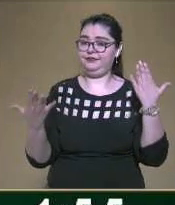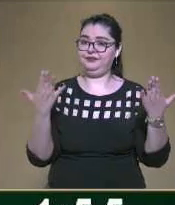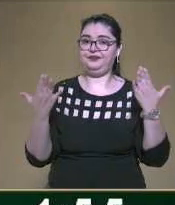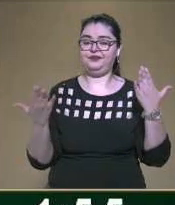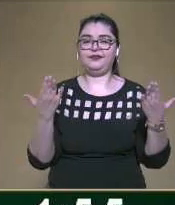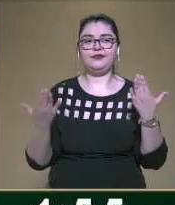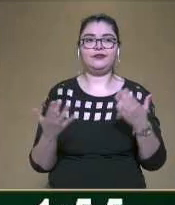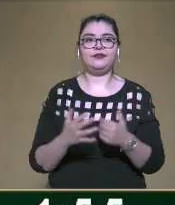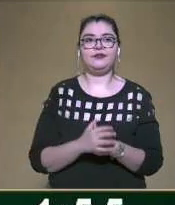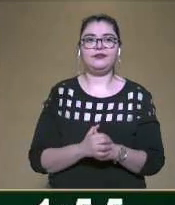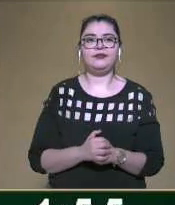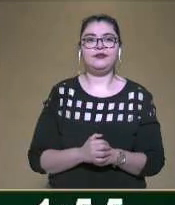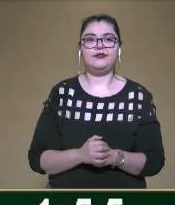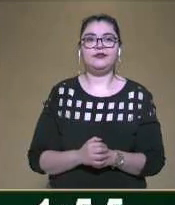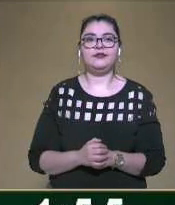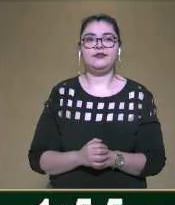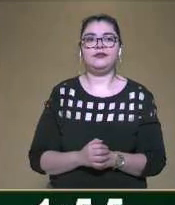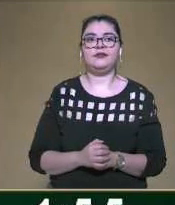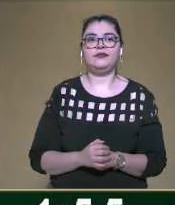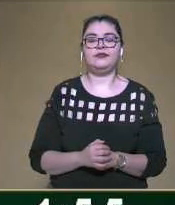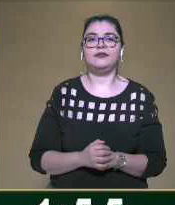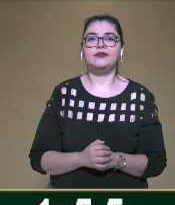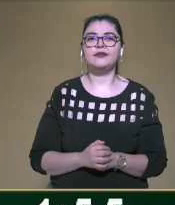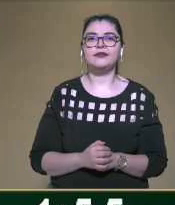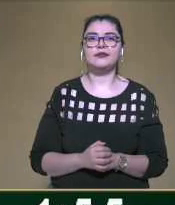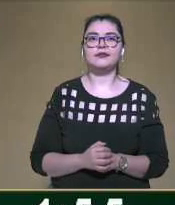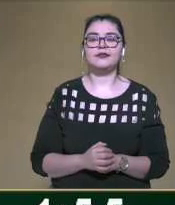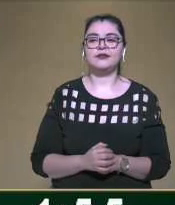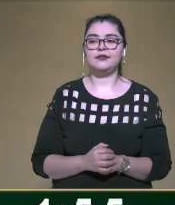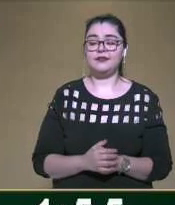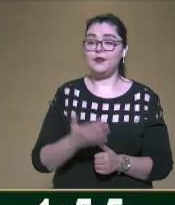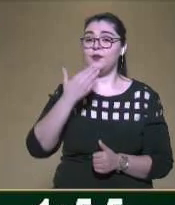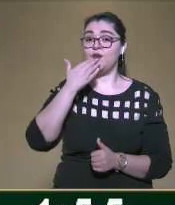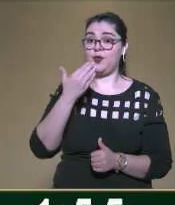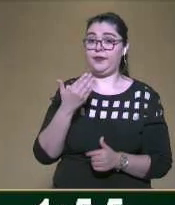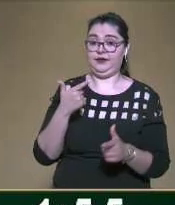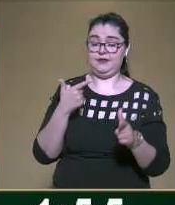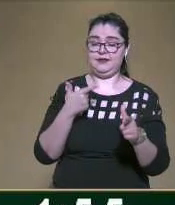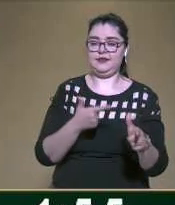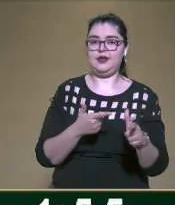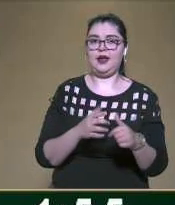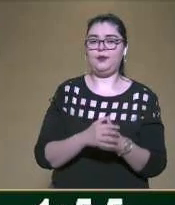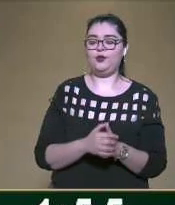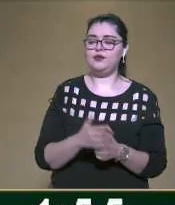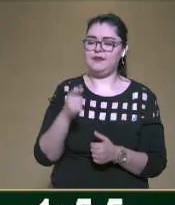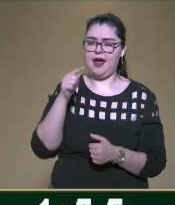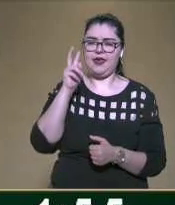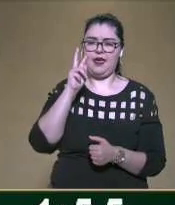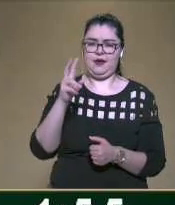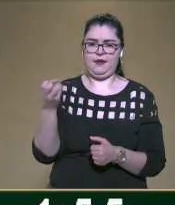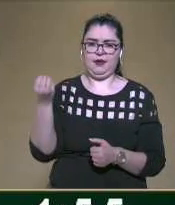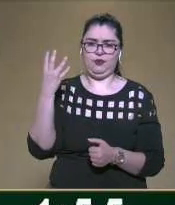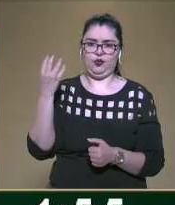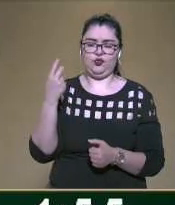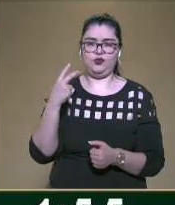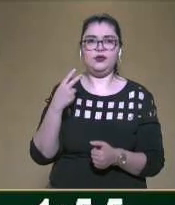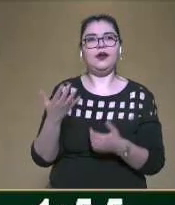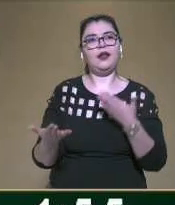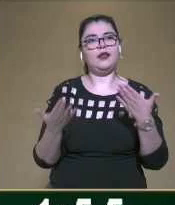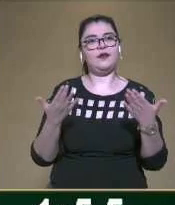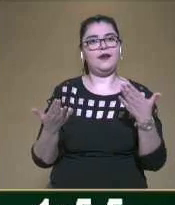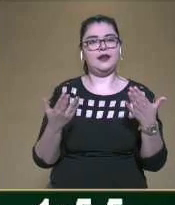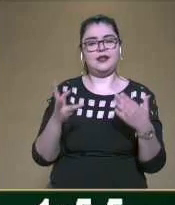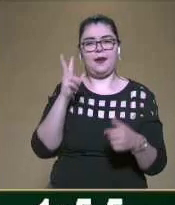los autótrofos, lumínica y química. Muy bien, maestro. Ahí está la diferencia. Aquí está un arbolito y aquí está